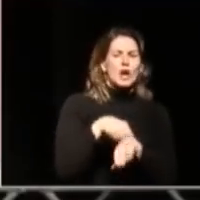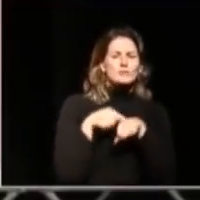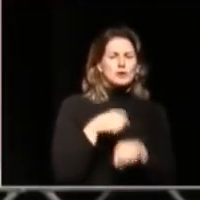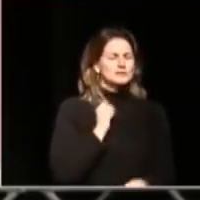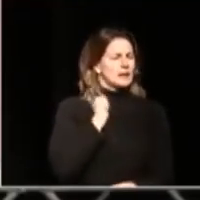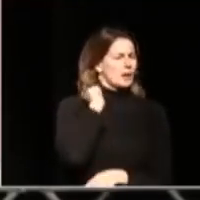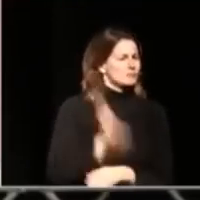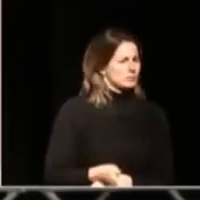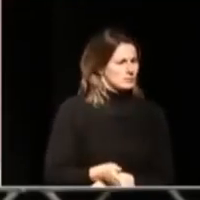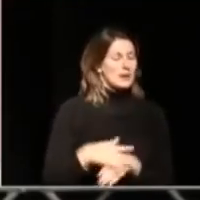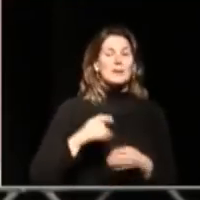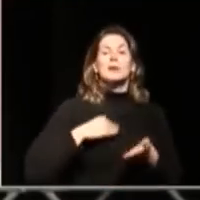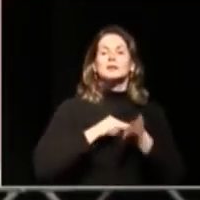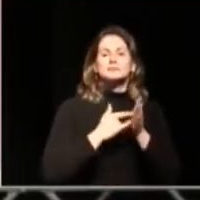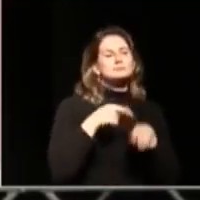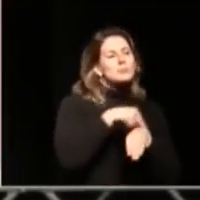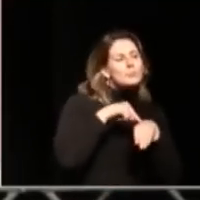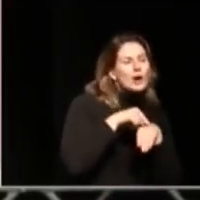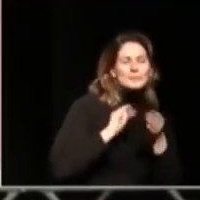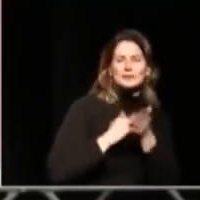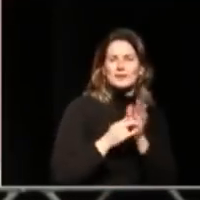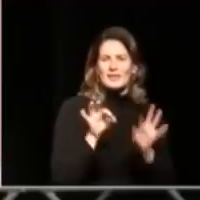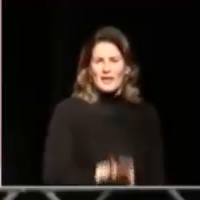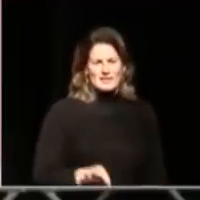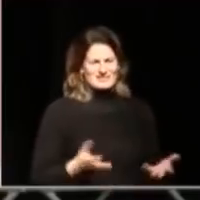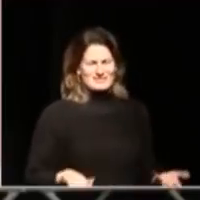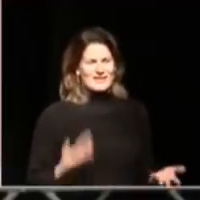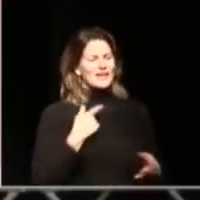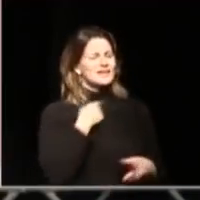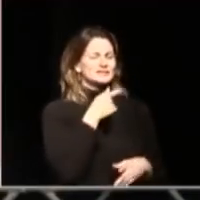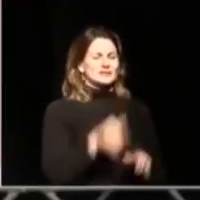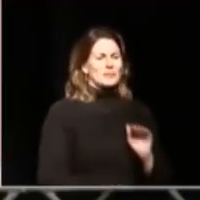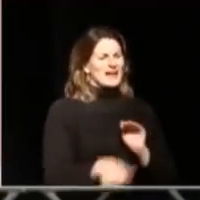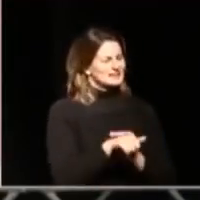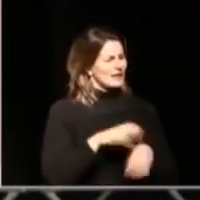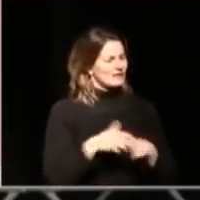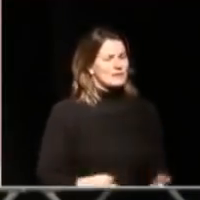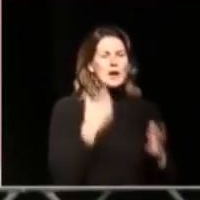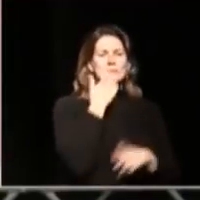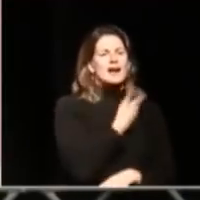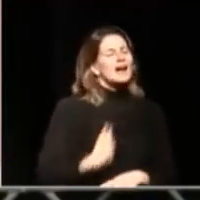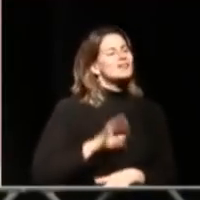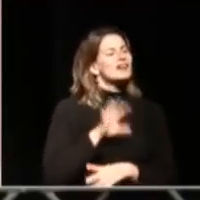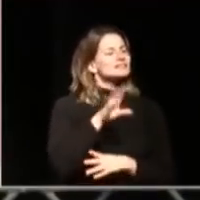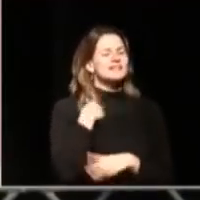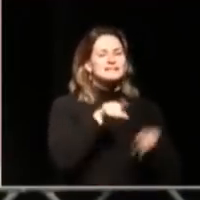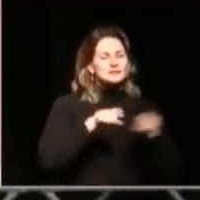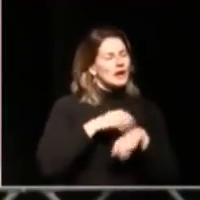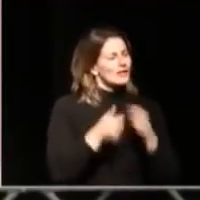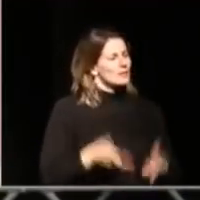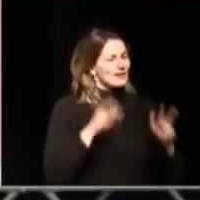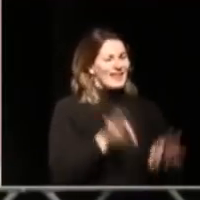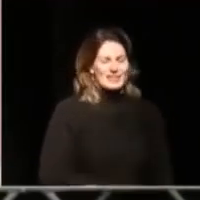de la fuerza para resolver un problema político. Es una burla a la democracia que un jefe del Estado no elegido